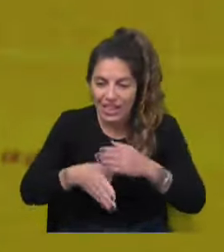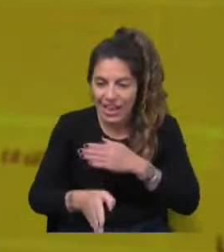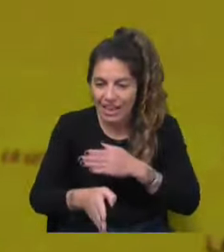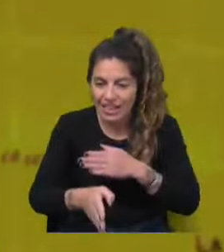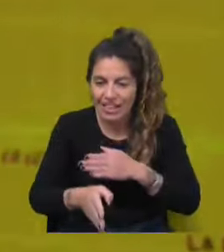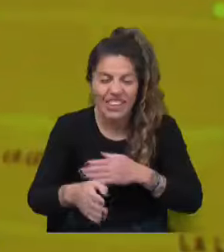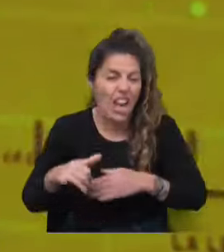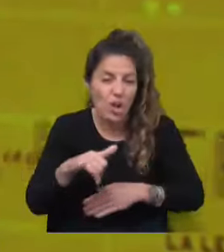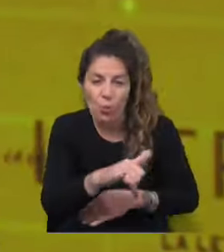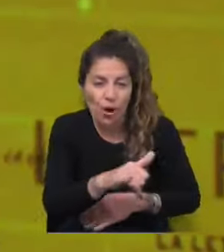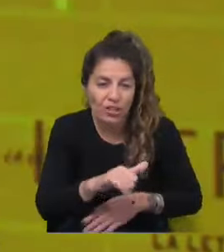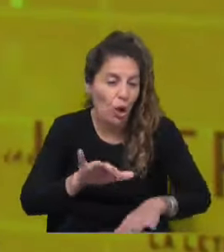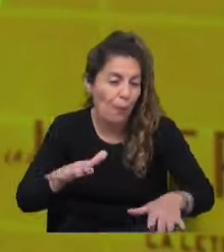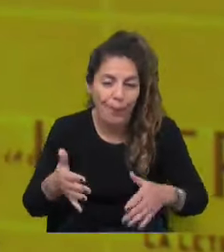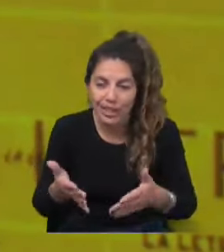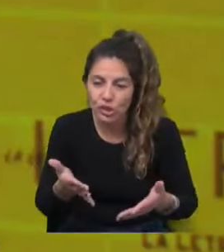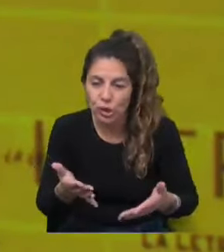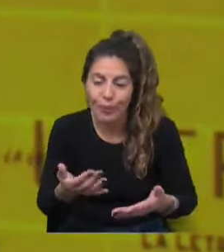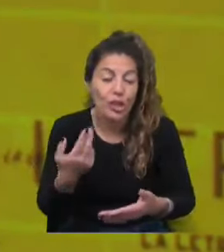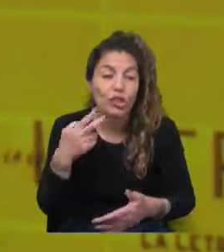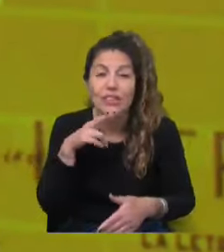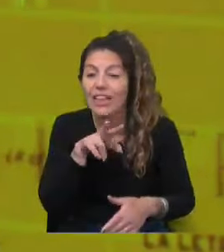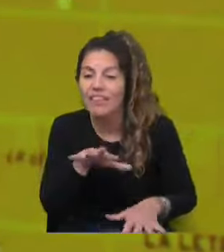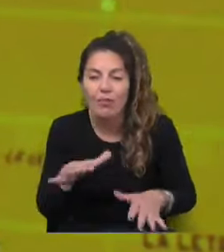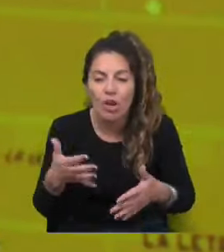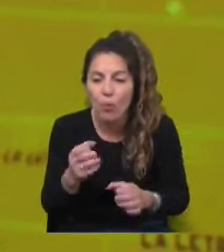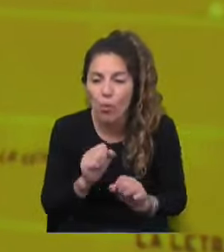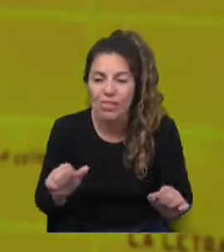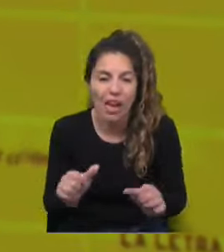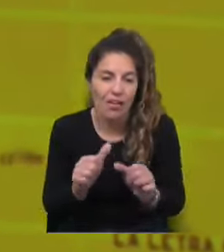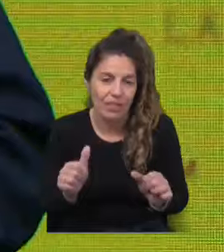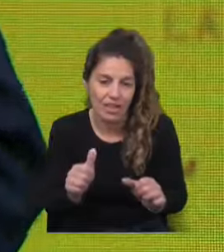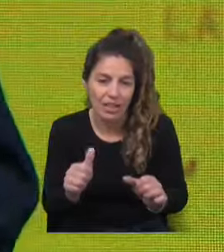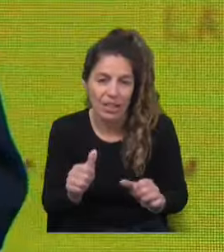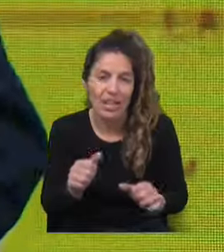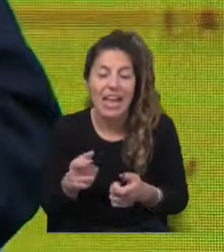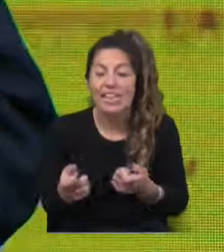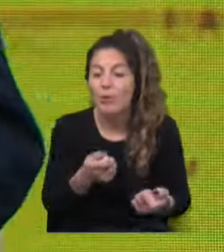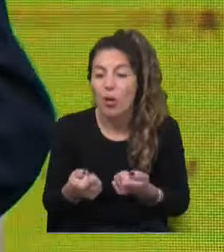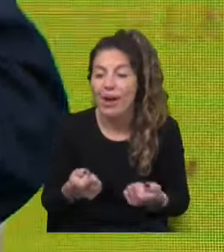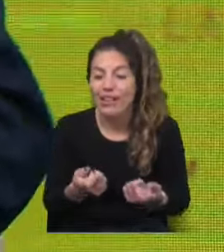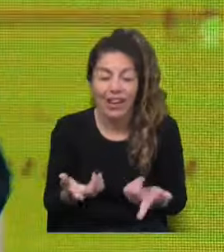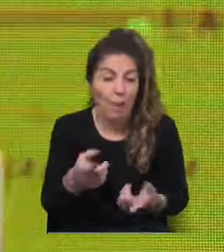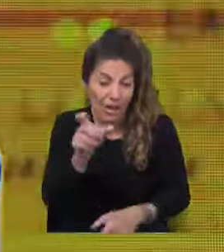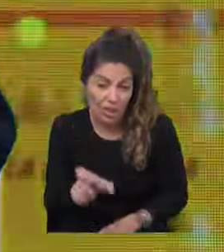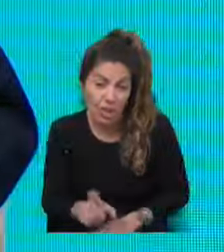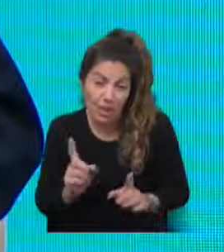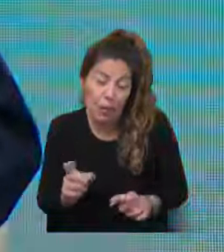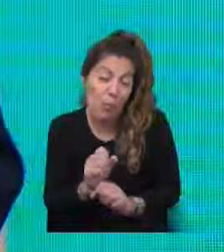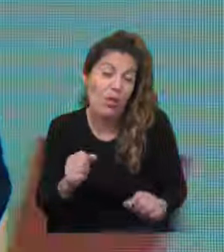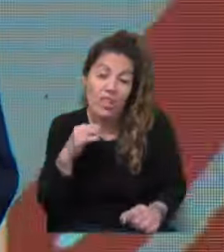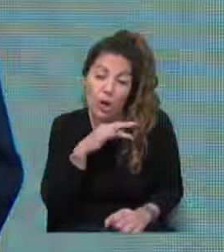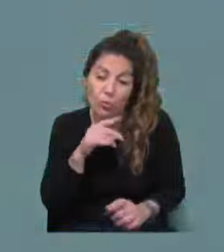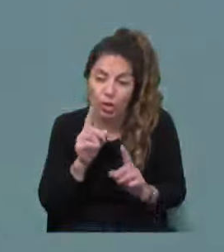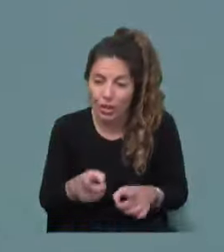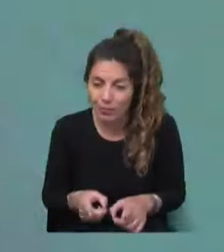como los escáneres del aeropuerto. Más o menos se vislumbra qué es lo que puede haber. Escáneres que manejan personas y que si hay corrupción, va a ser el mismo problema. Pero ¿no?